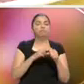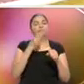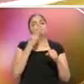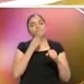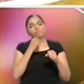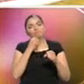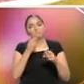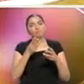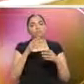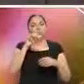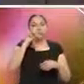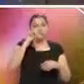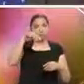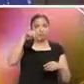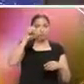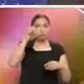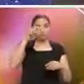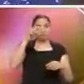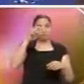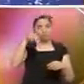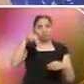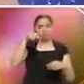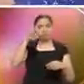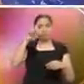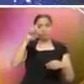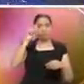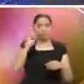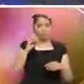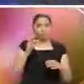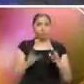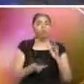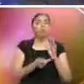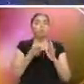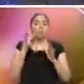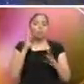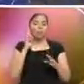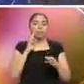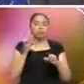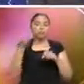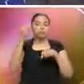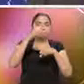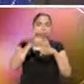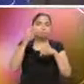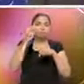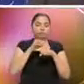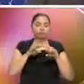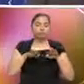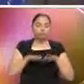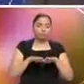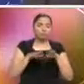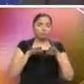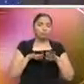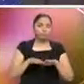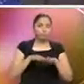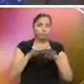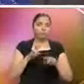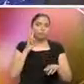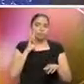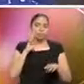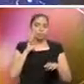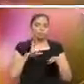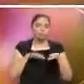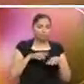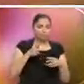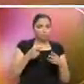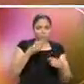aporta muchísimas cosas. Pues mira, vamos viendo los ingredientes nuevamente, Órale. chef, en lo que terminamos de enrollar Ok. estos taquitos frutales. Vamos